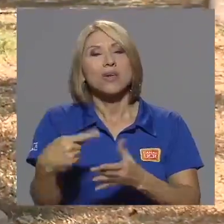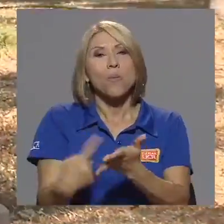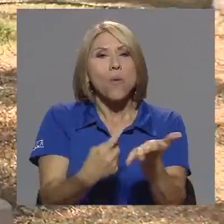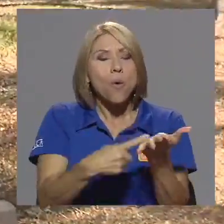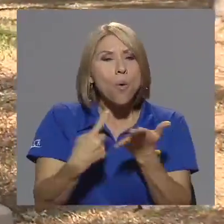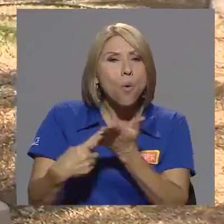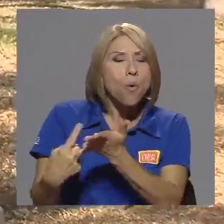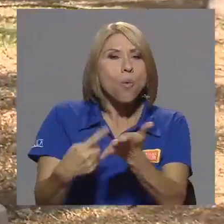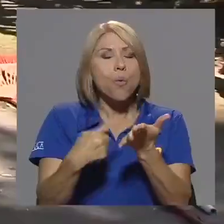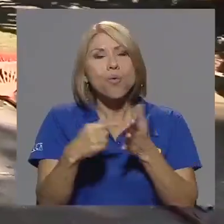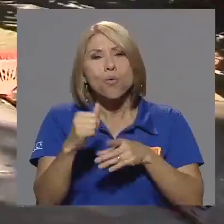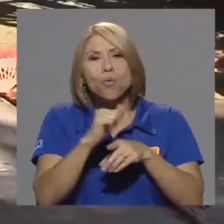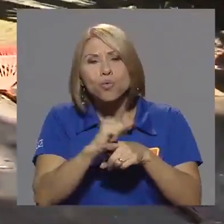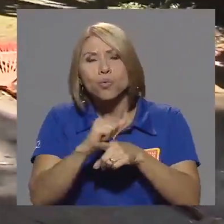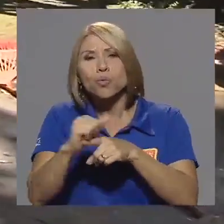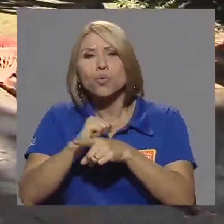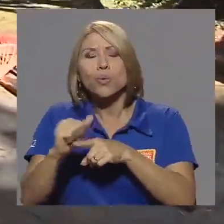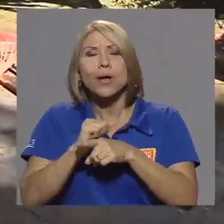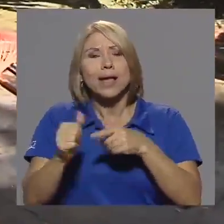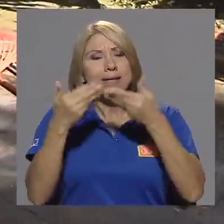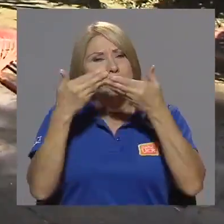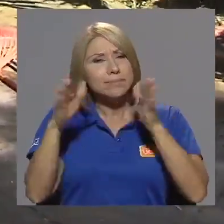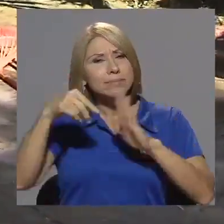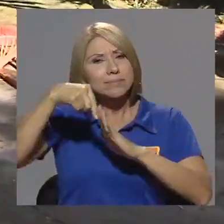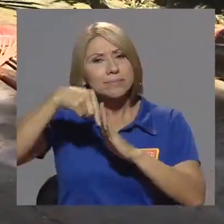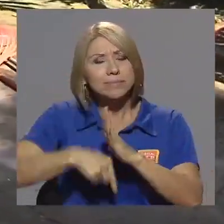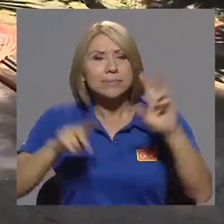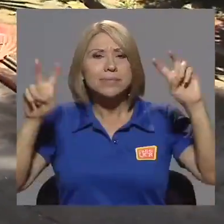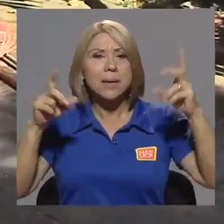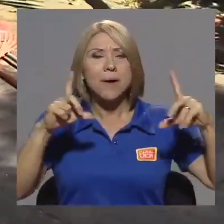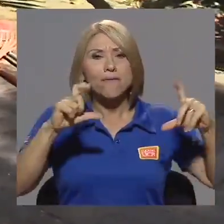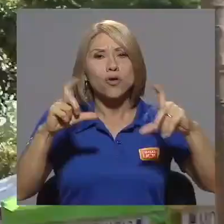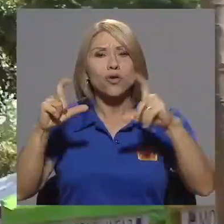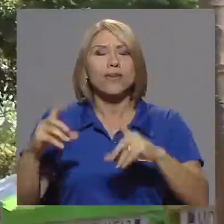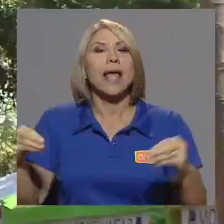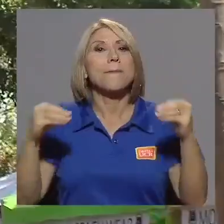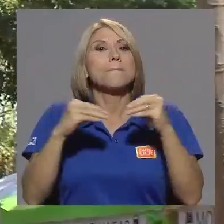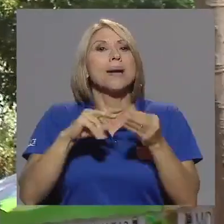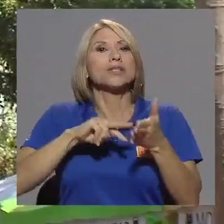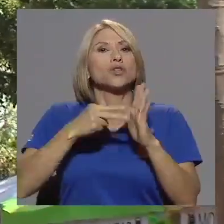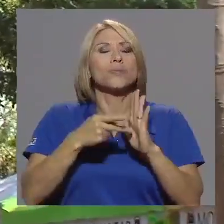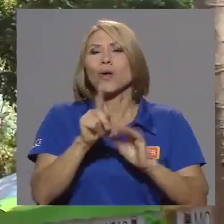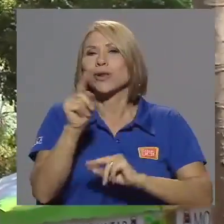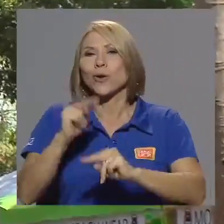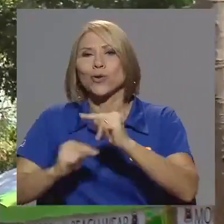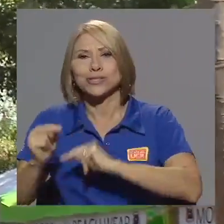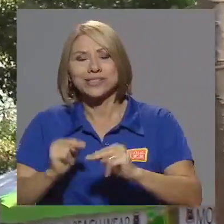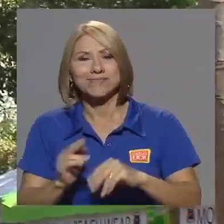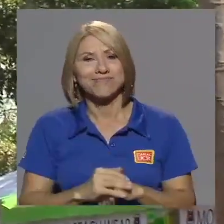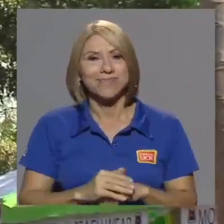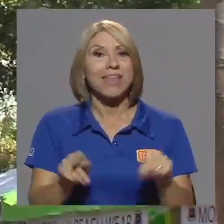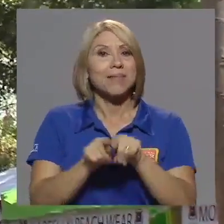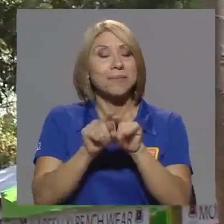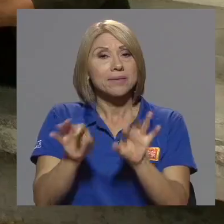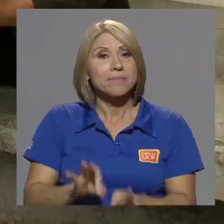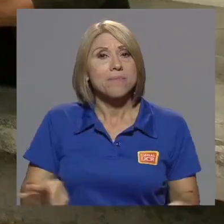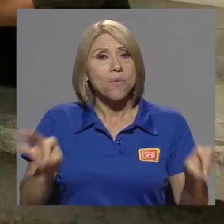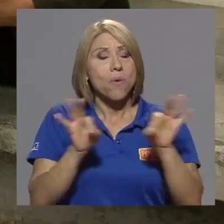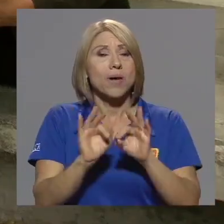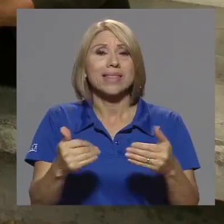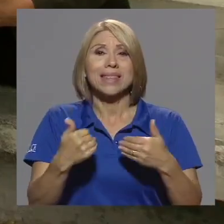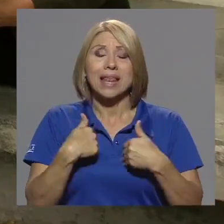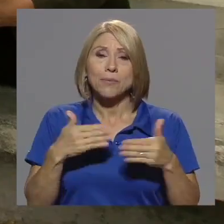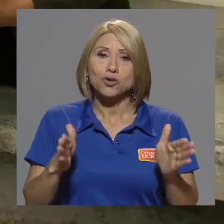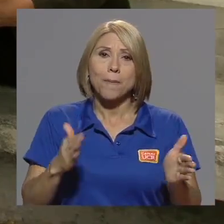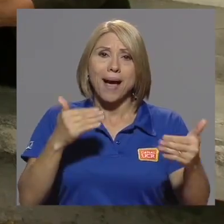como formación y discusión y que se amplíe el tema de la fotografía de una manera más conceptual y no tan comercial.